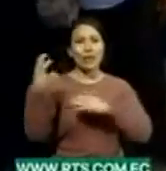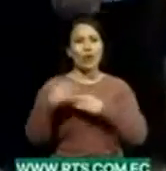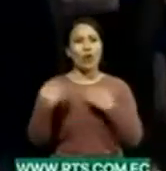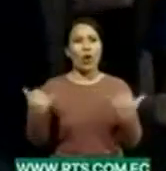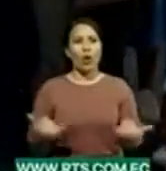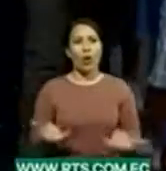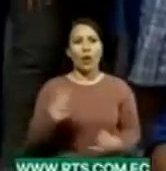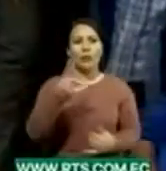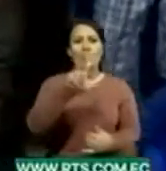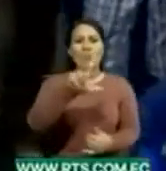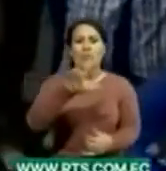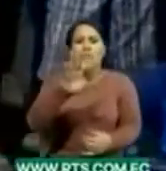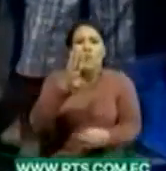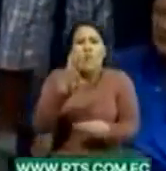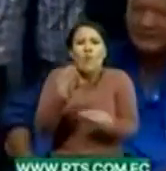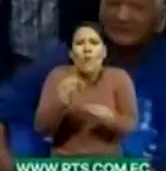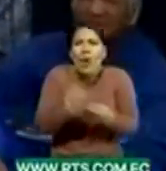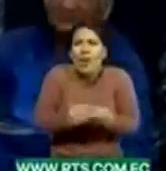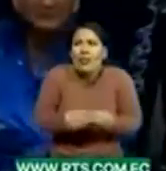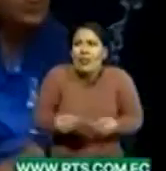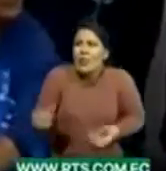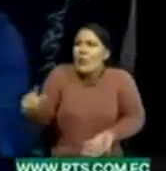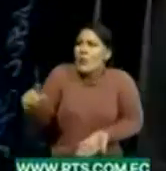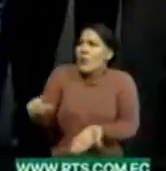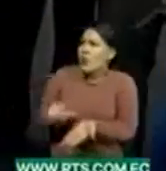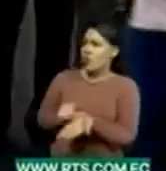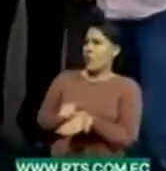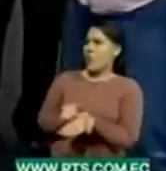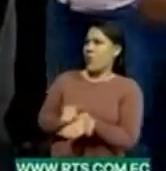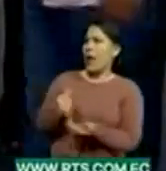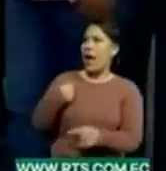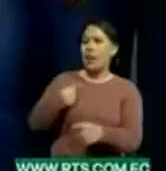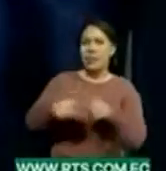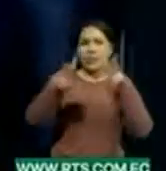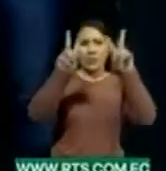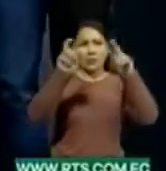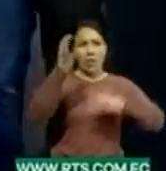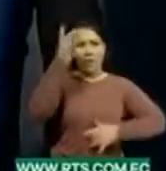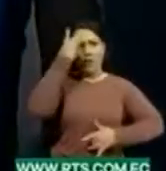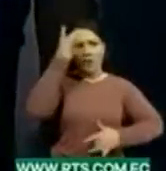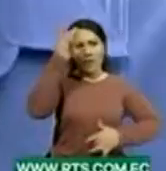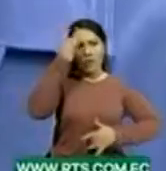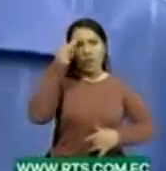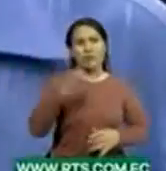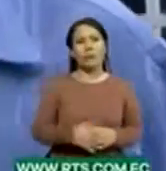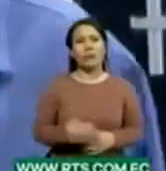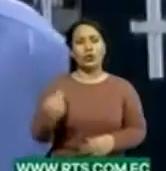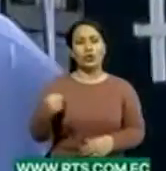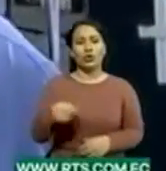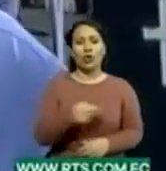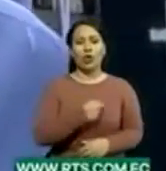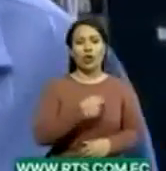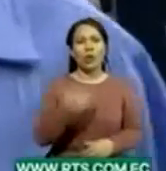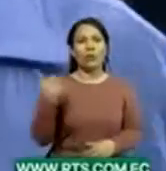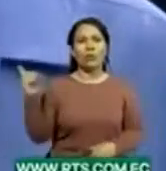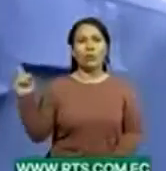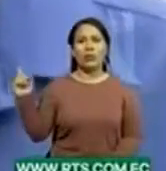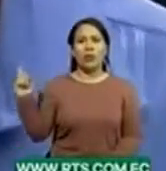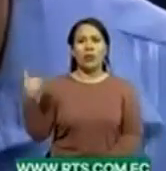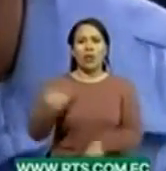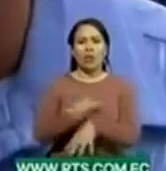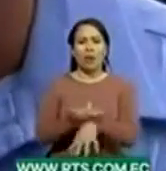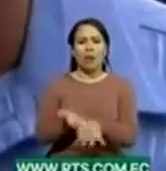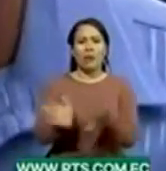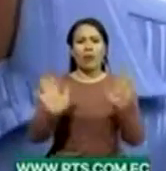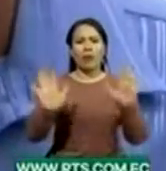bajaron a 340. Muchos de nosotros estamos inmersos en enfermedades catastróficas. Venimos adoleciendo esto de hace